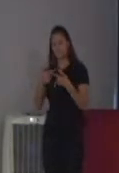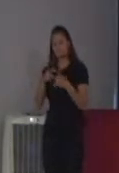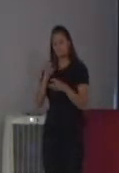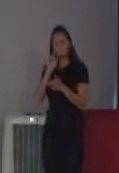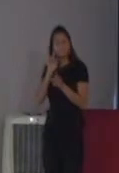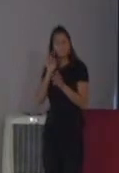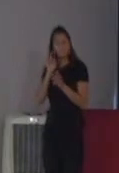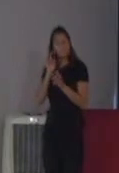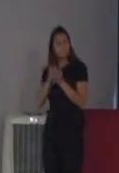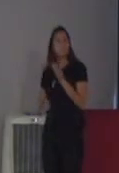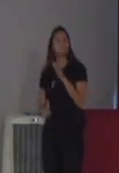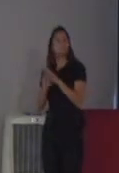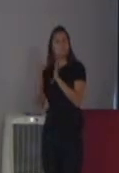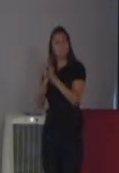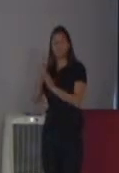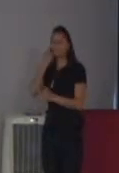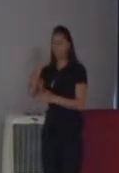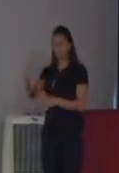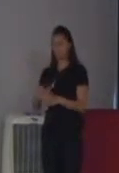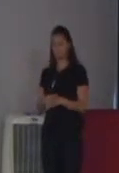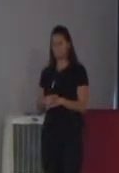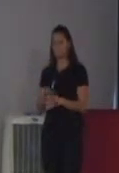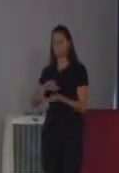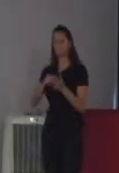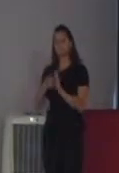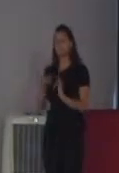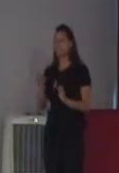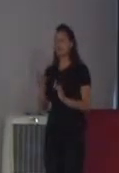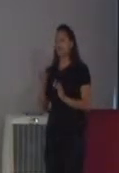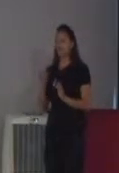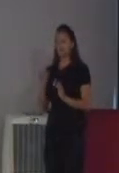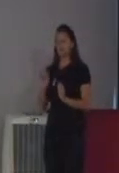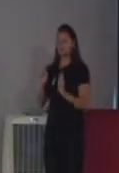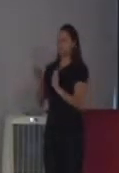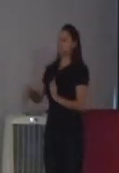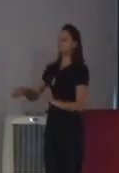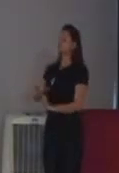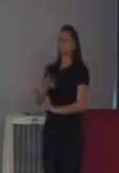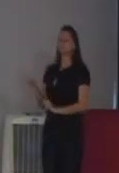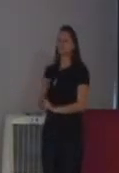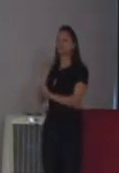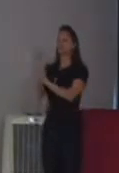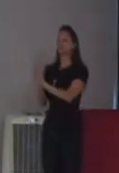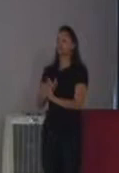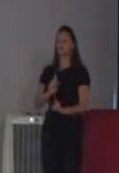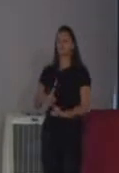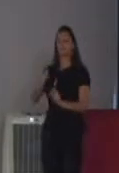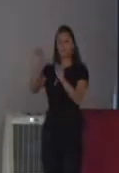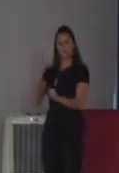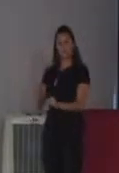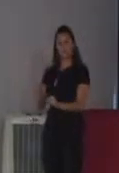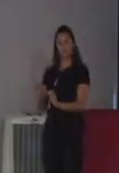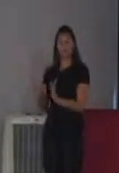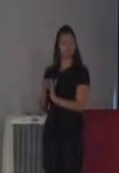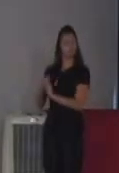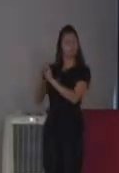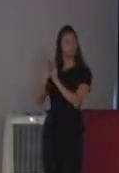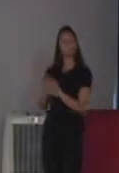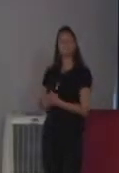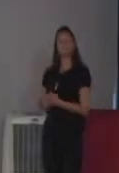un elemento que es fundamental, y es que nos posiciona como sujetos políticos, ¿sí? Y ese, digamos que, un poco